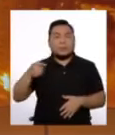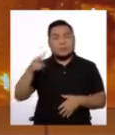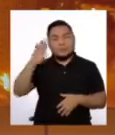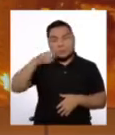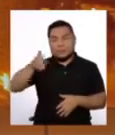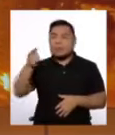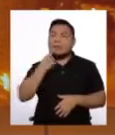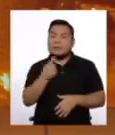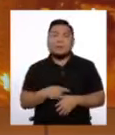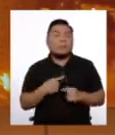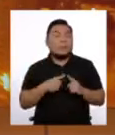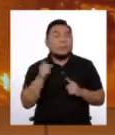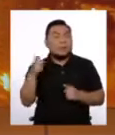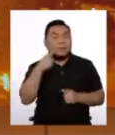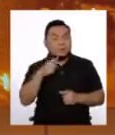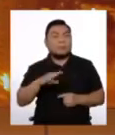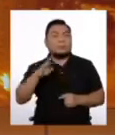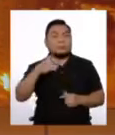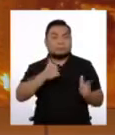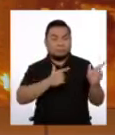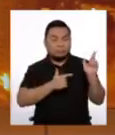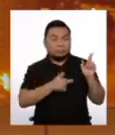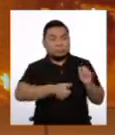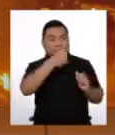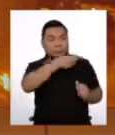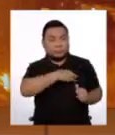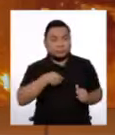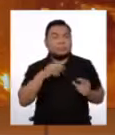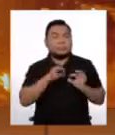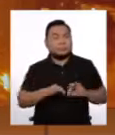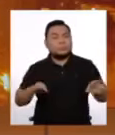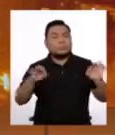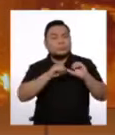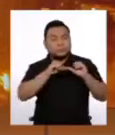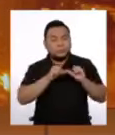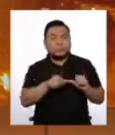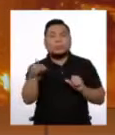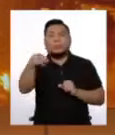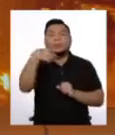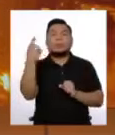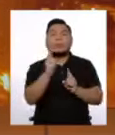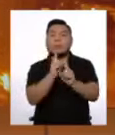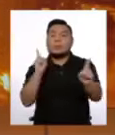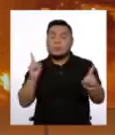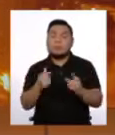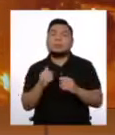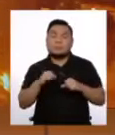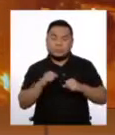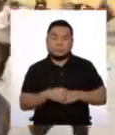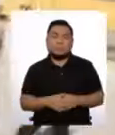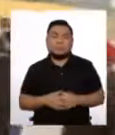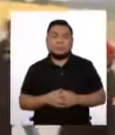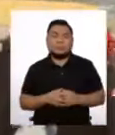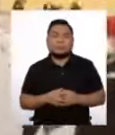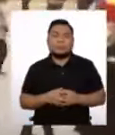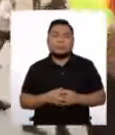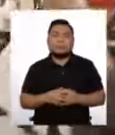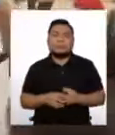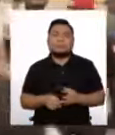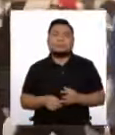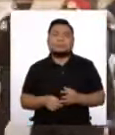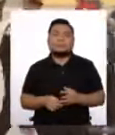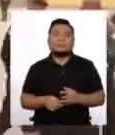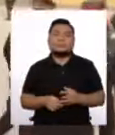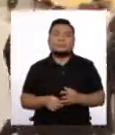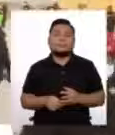Interior. En tanto, el titular de Defensa, Walter Martos, destacó la importancia de continuar con el aislamiento obligatorio. Lo